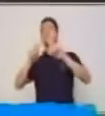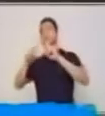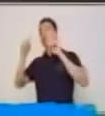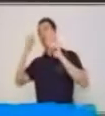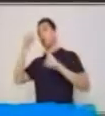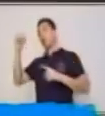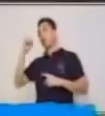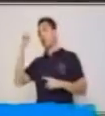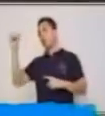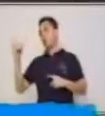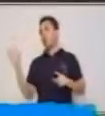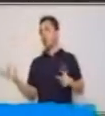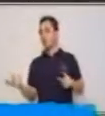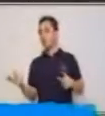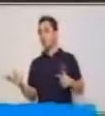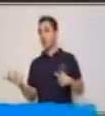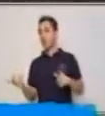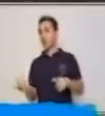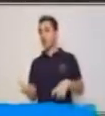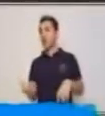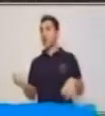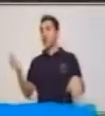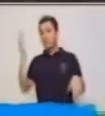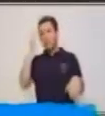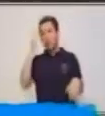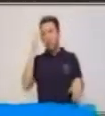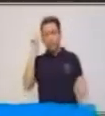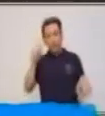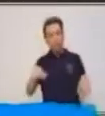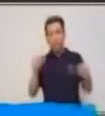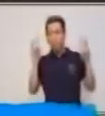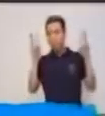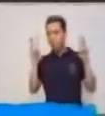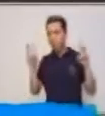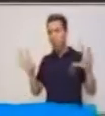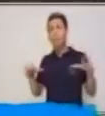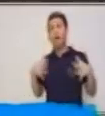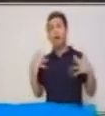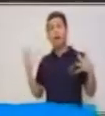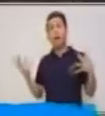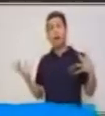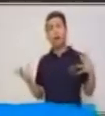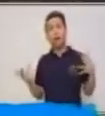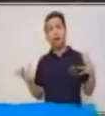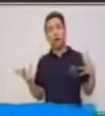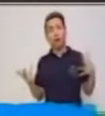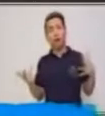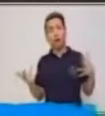Conocer de qué estamos hablando, cuál es el tema de la conversación.